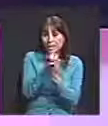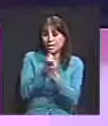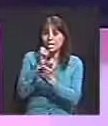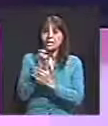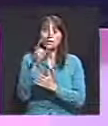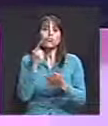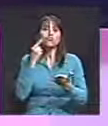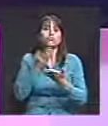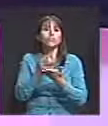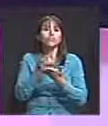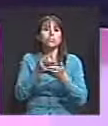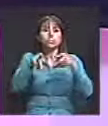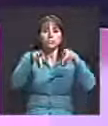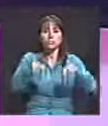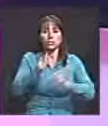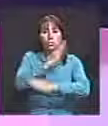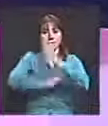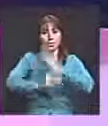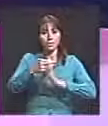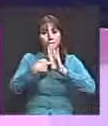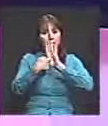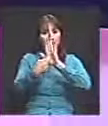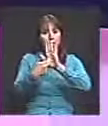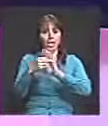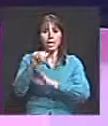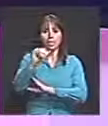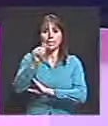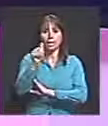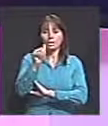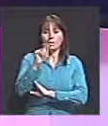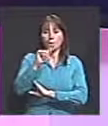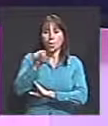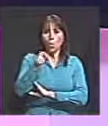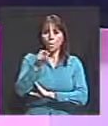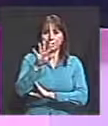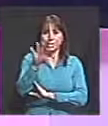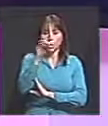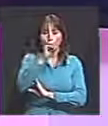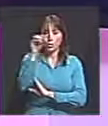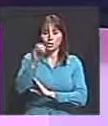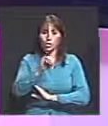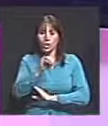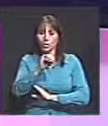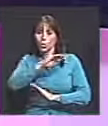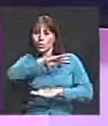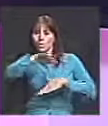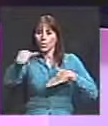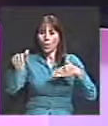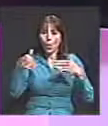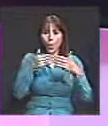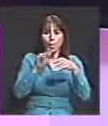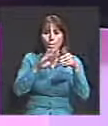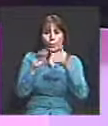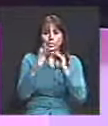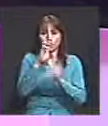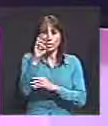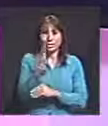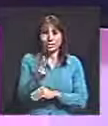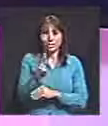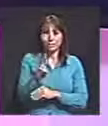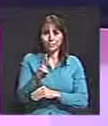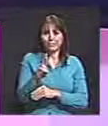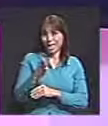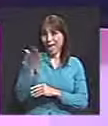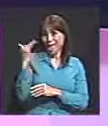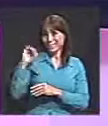que las personas con discapacidad representan el 10,5% del total de la población costarricense, el doble que hace 10